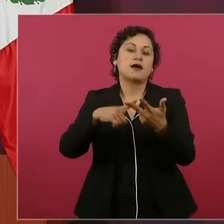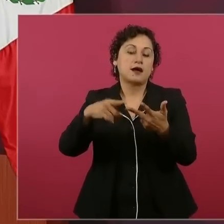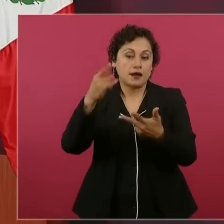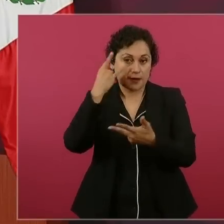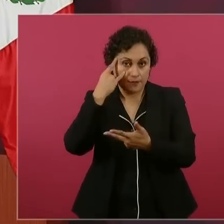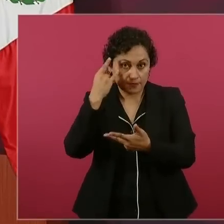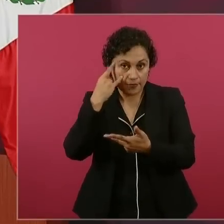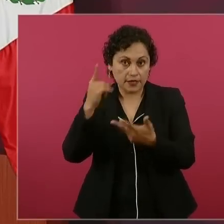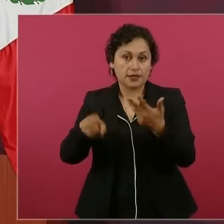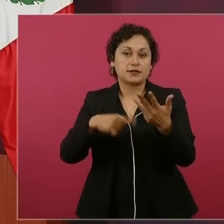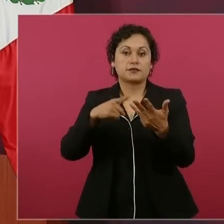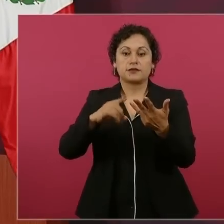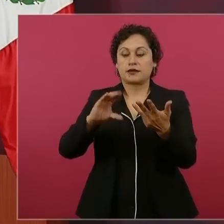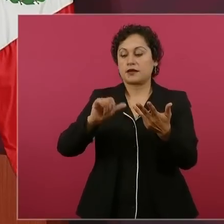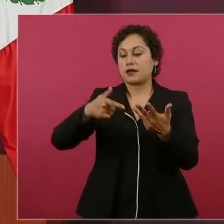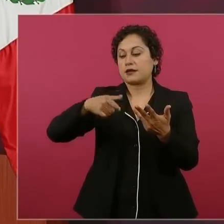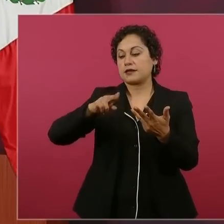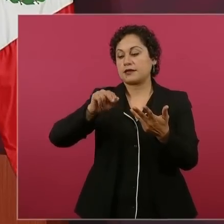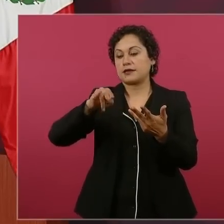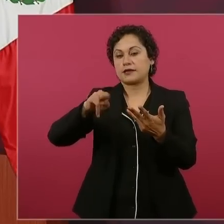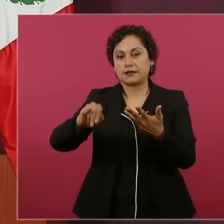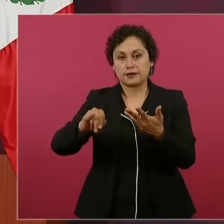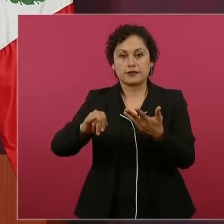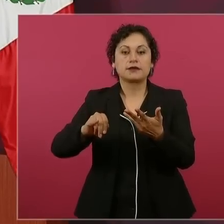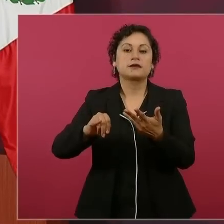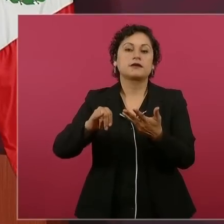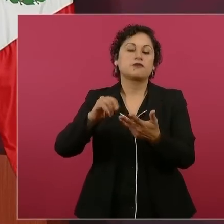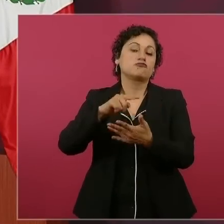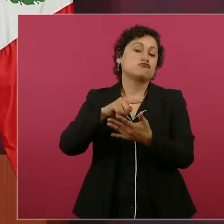Campeche, Calquiní,